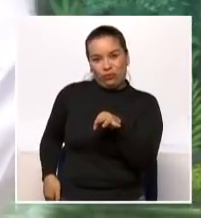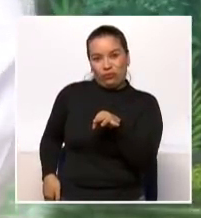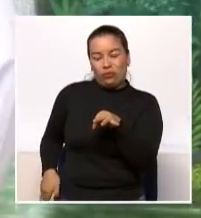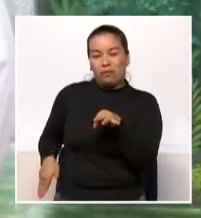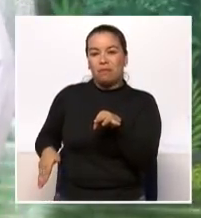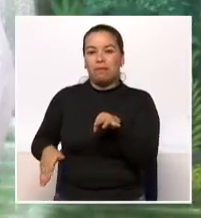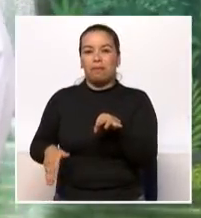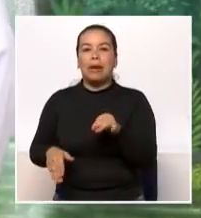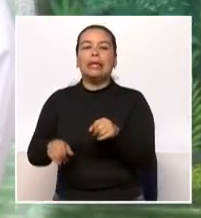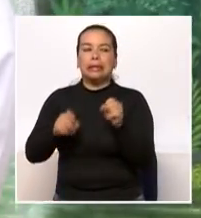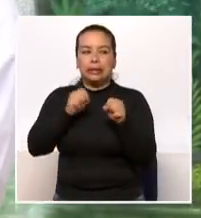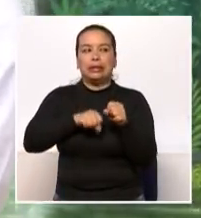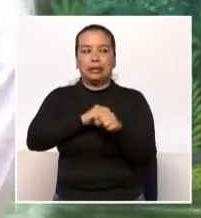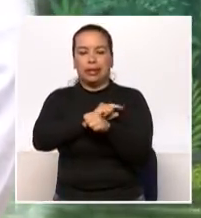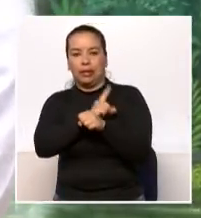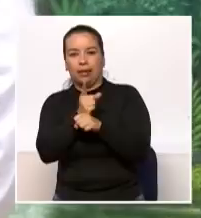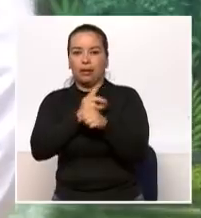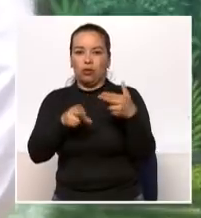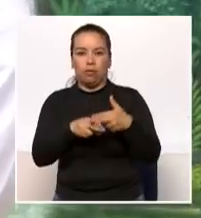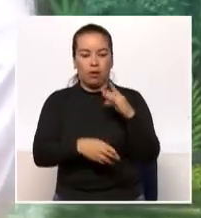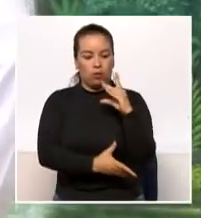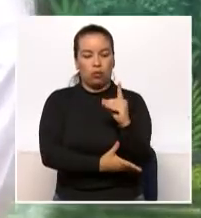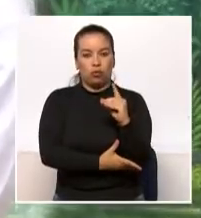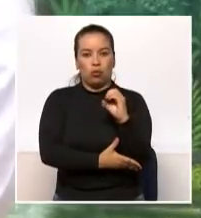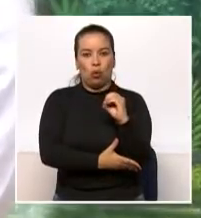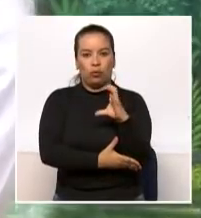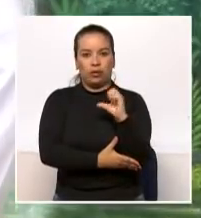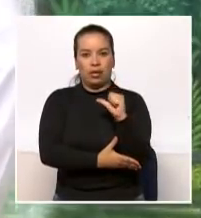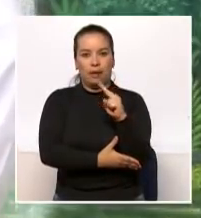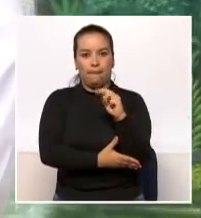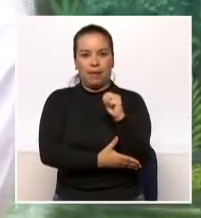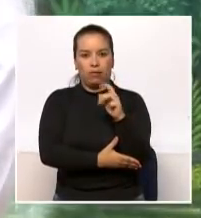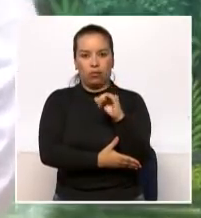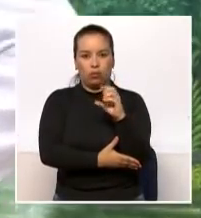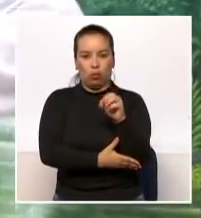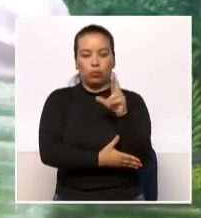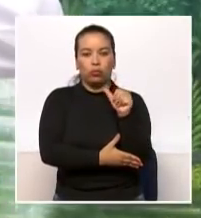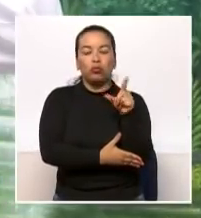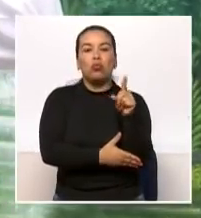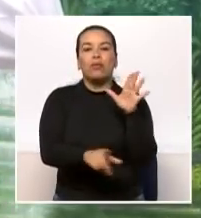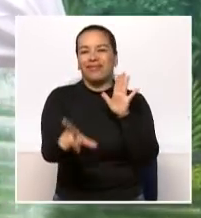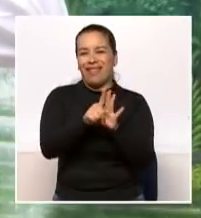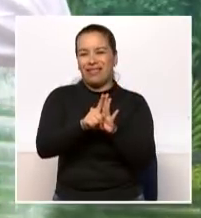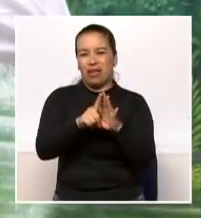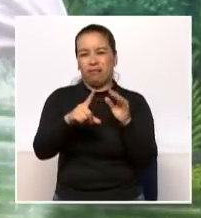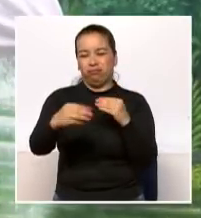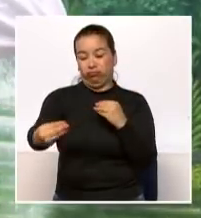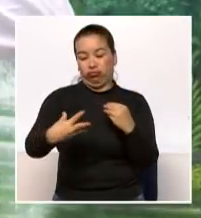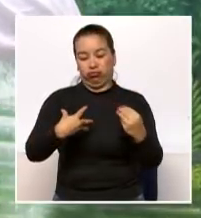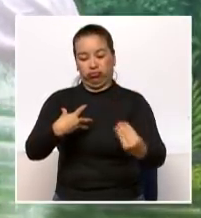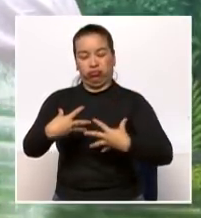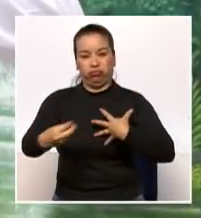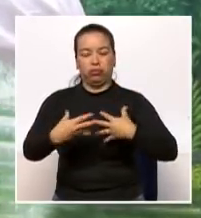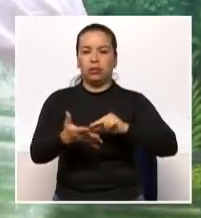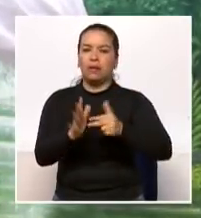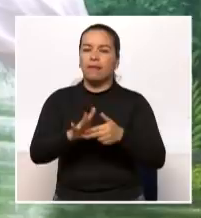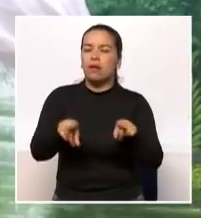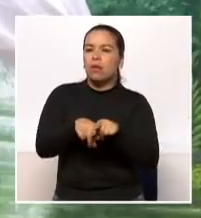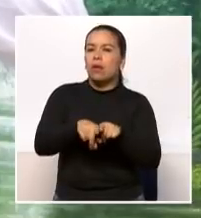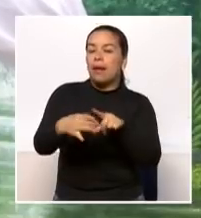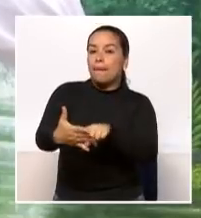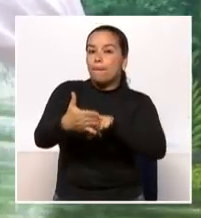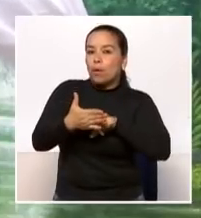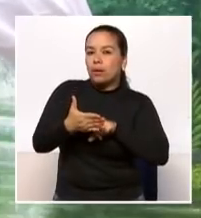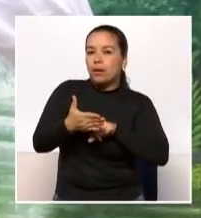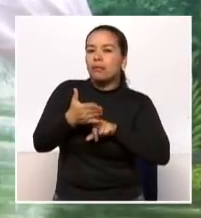El dosímetro, sí, lo que pasa es que esa es la ley pues, que maneja en Colombia, que es la ley de radiaciones. El dosímetro es el aparatico que nos